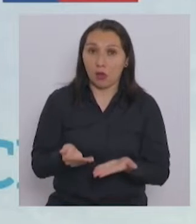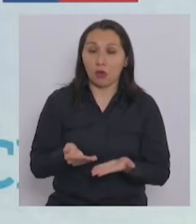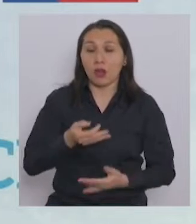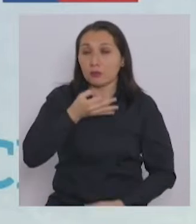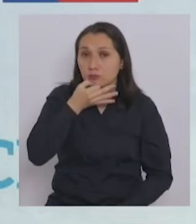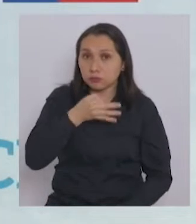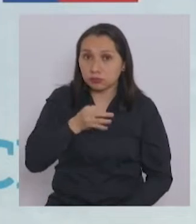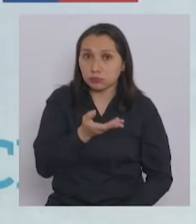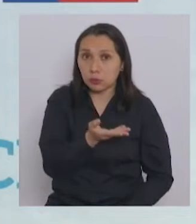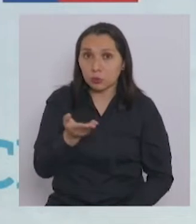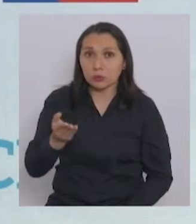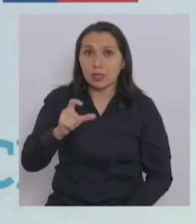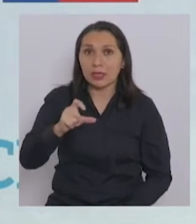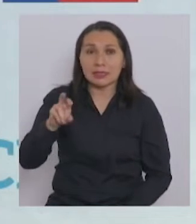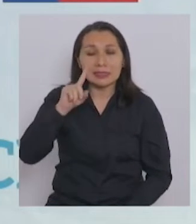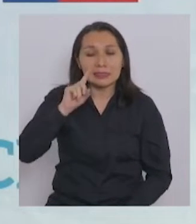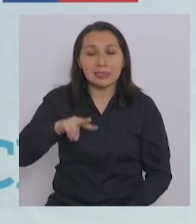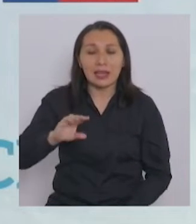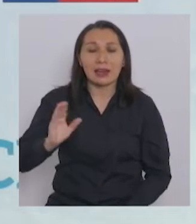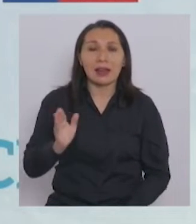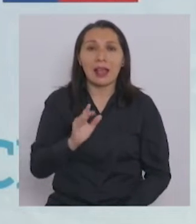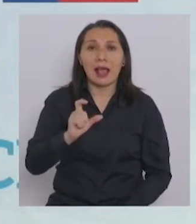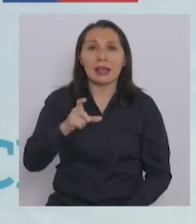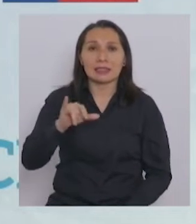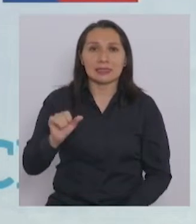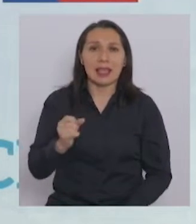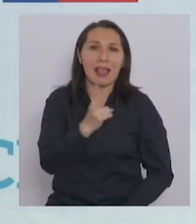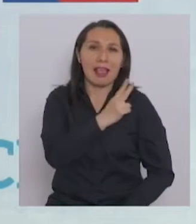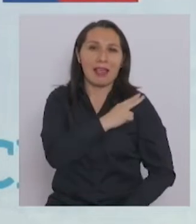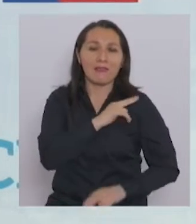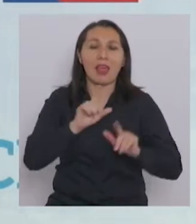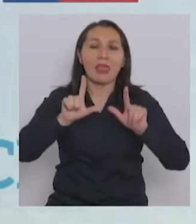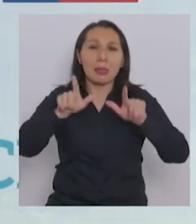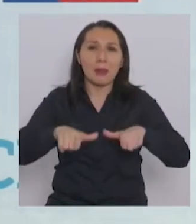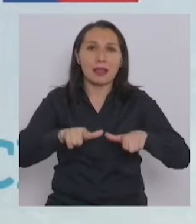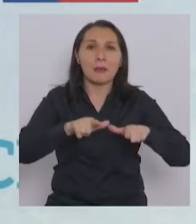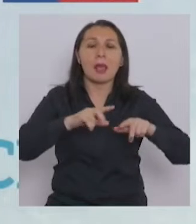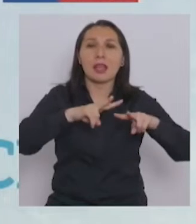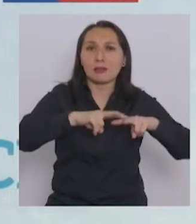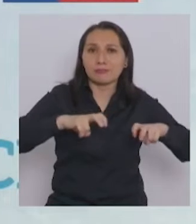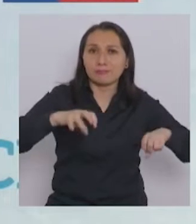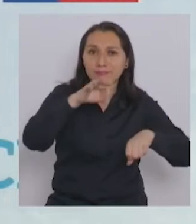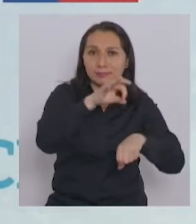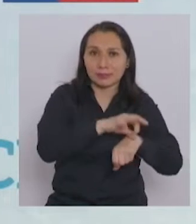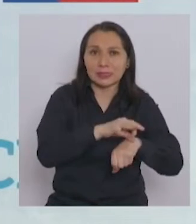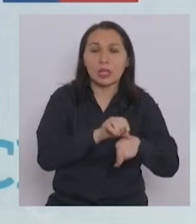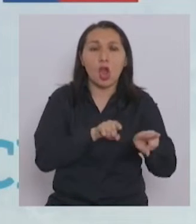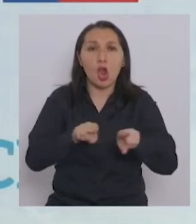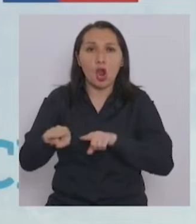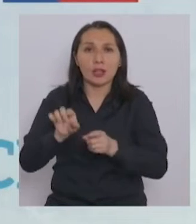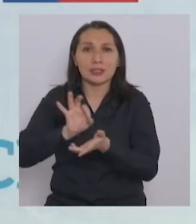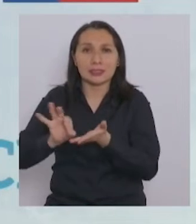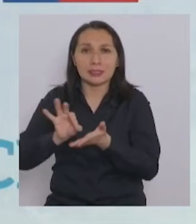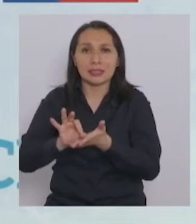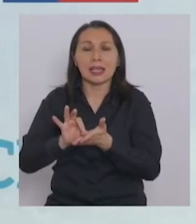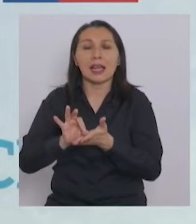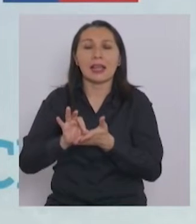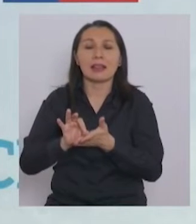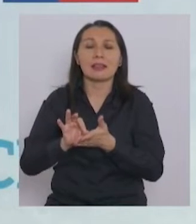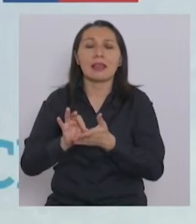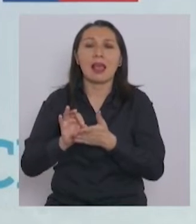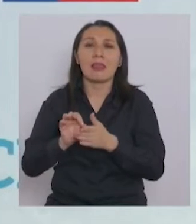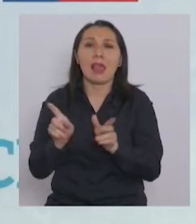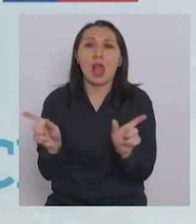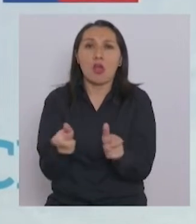a ustedes Cristian García, jefe del Departamento de Epidemiología del Ministerio de Salud y coordinador de la Secretaría Ejecutiva de la